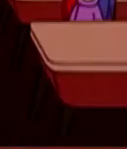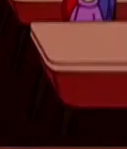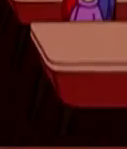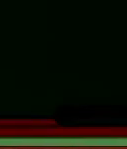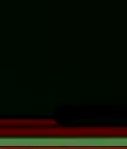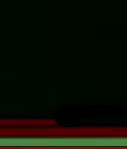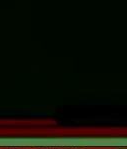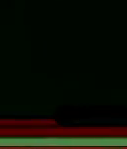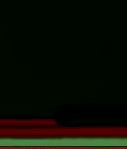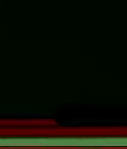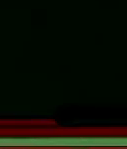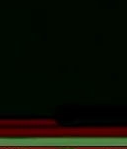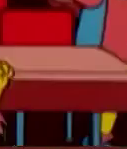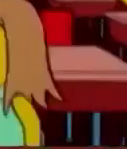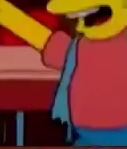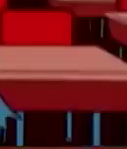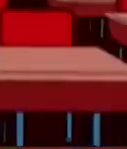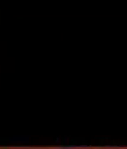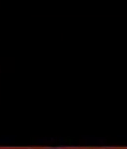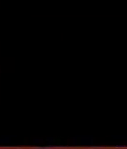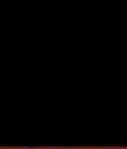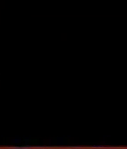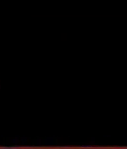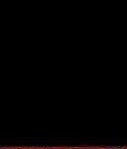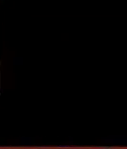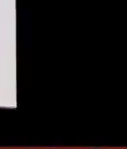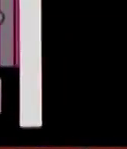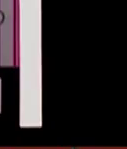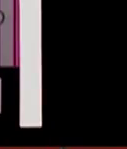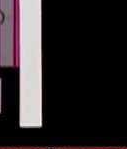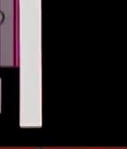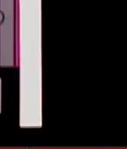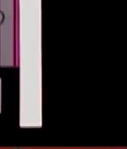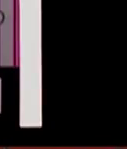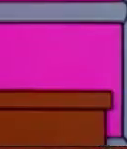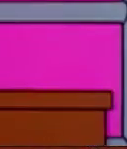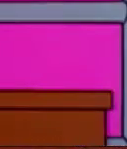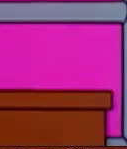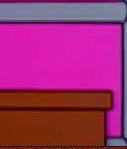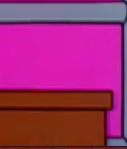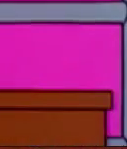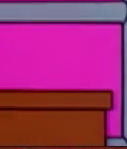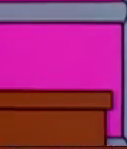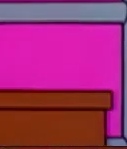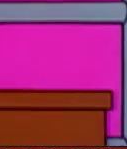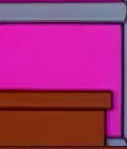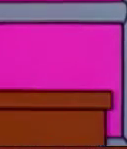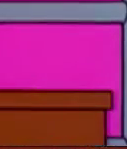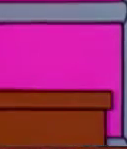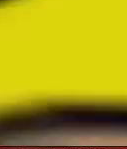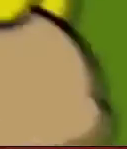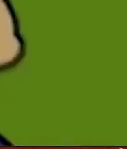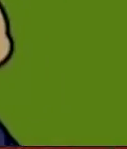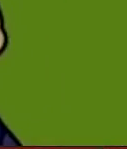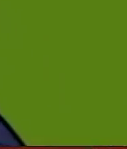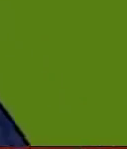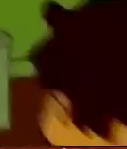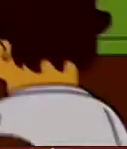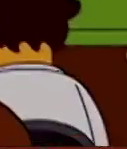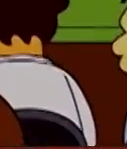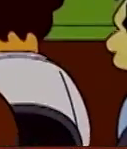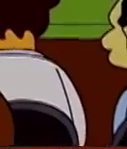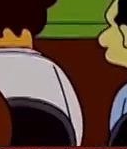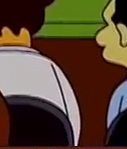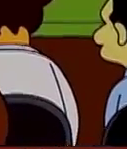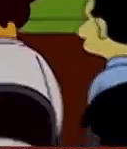mundial. Las preguntas ya fueron enviadas con el hashtag HomeroLive, y para realizar esta transmisión especial,